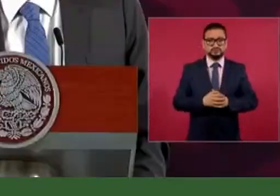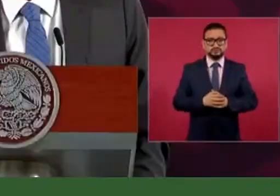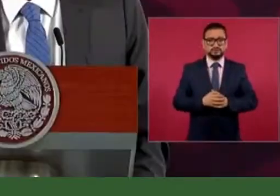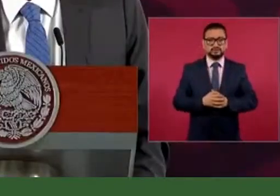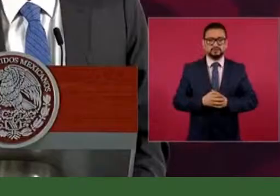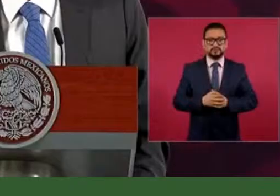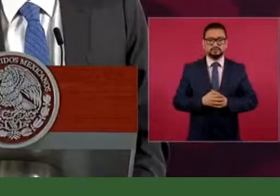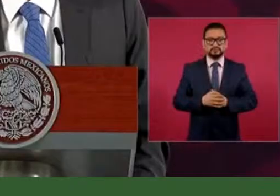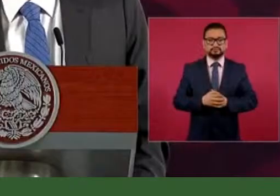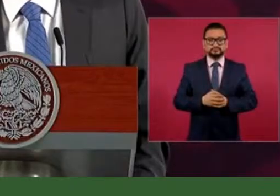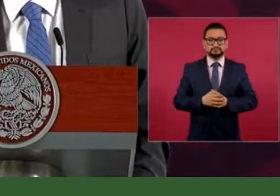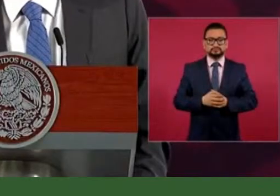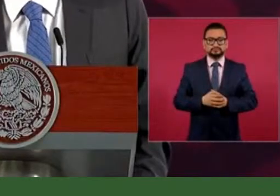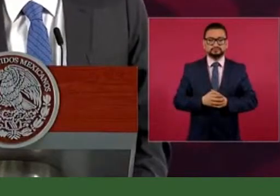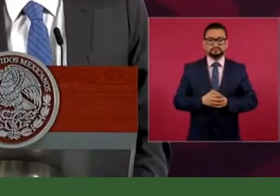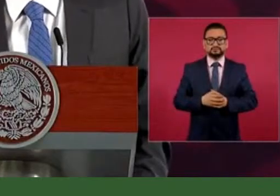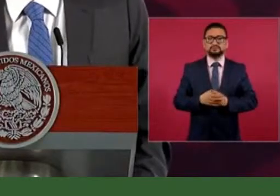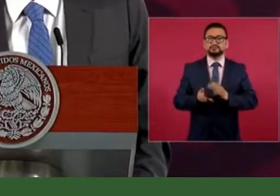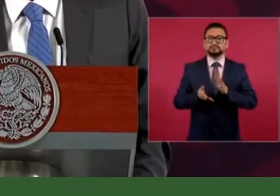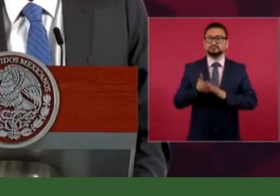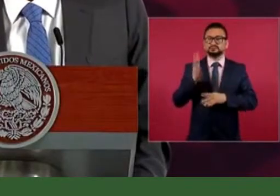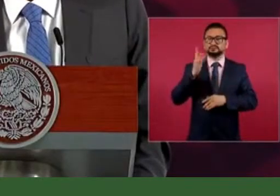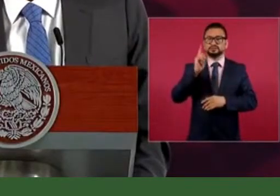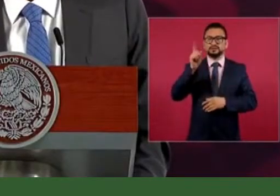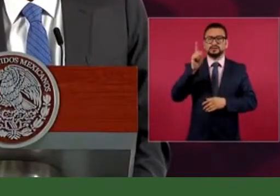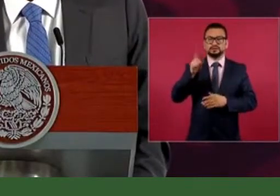a estar en